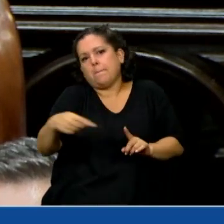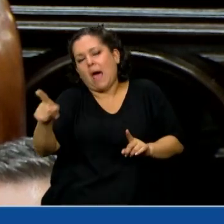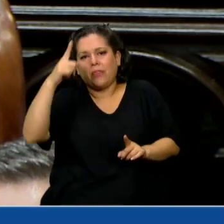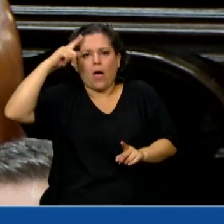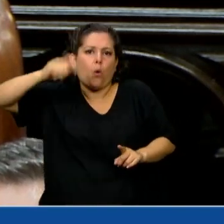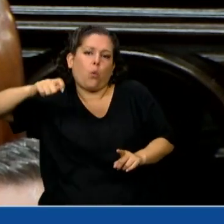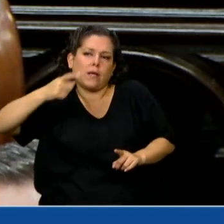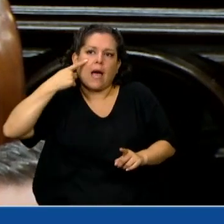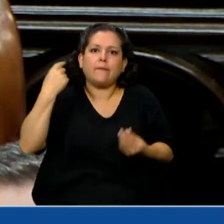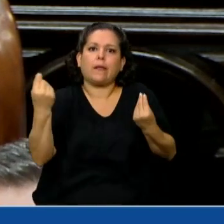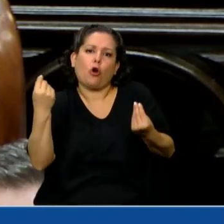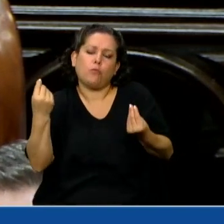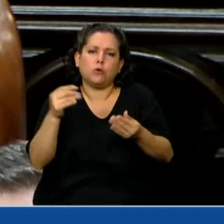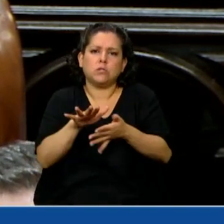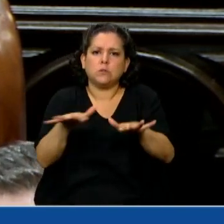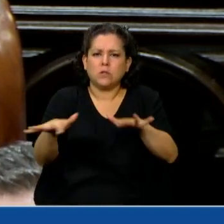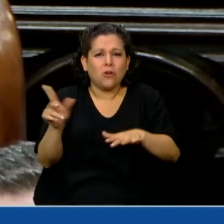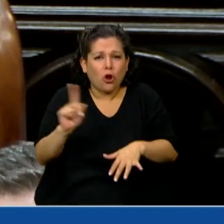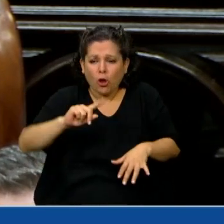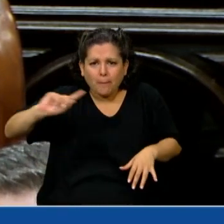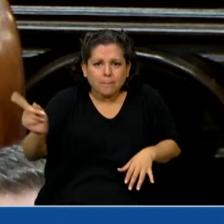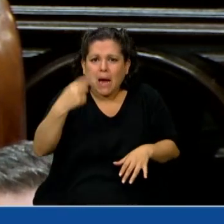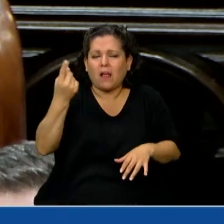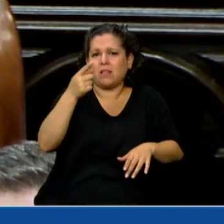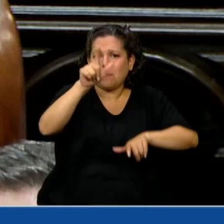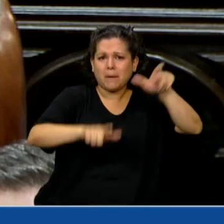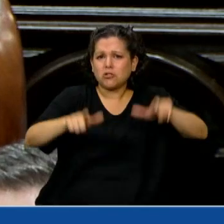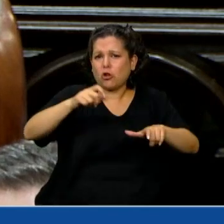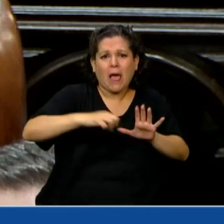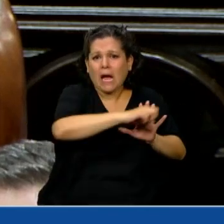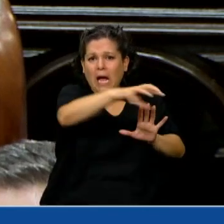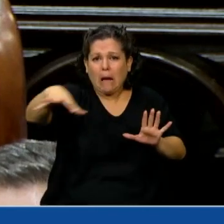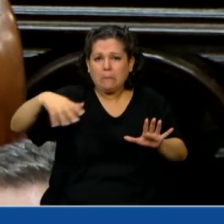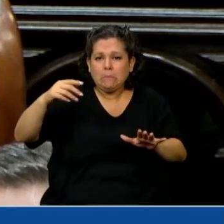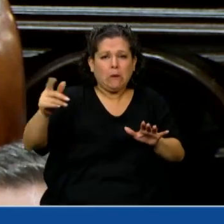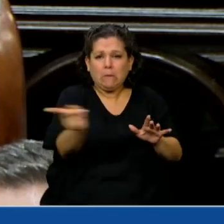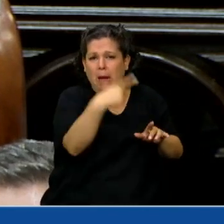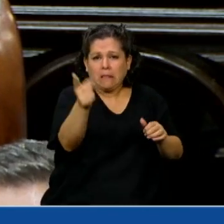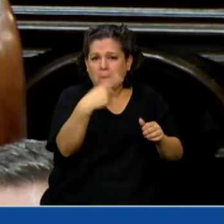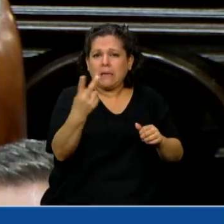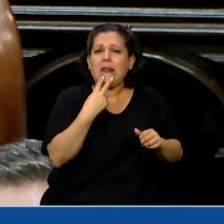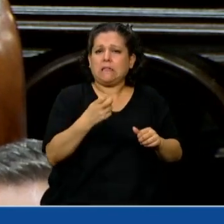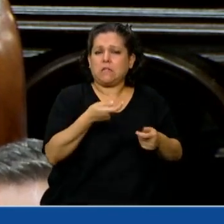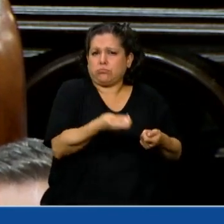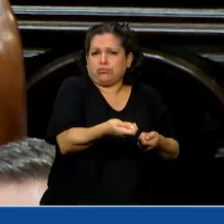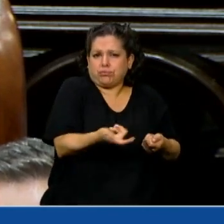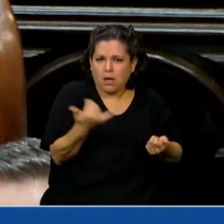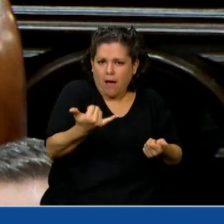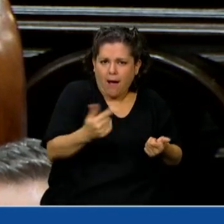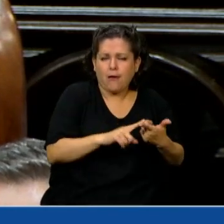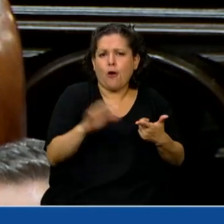ocurrir. Iban a los campos de concentración a sufrir la picana, a